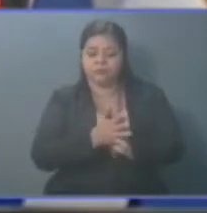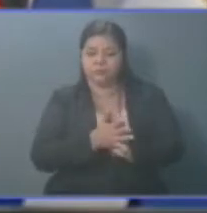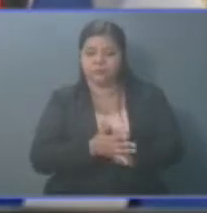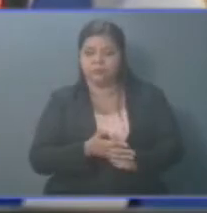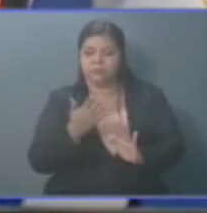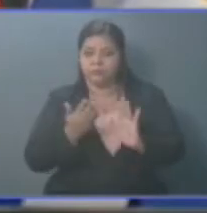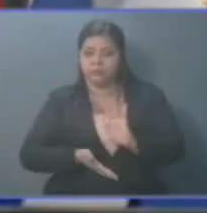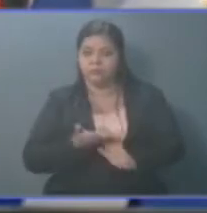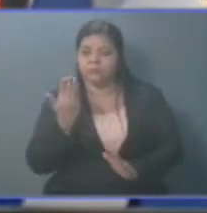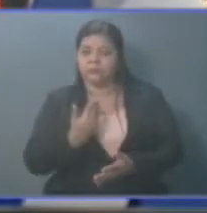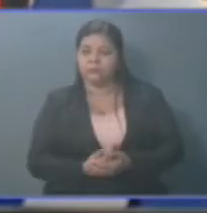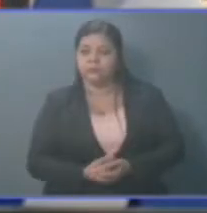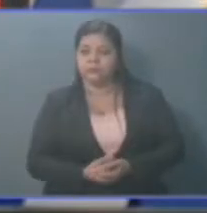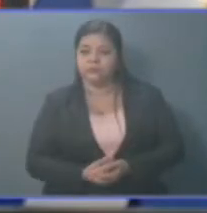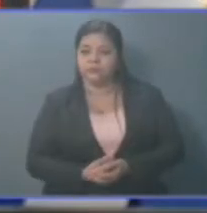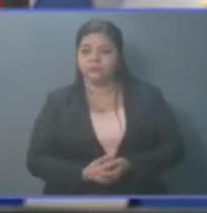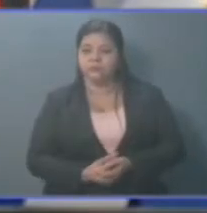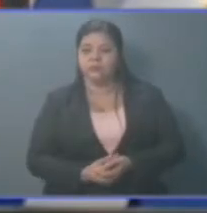termina de ser